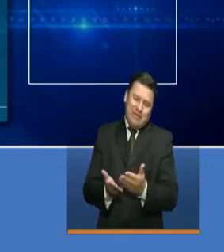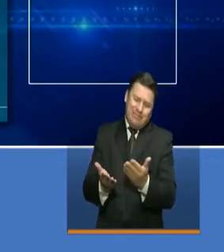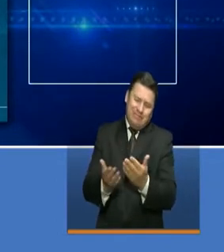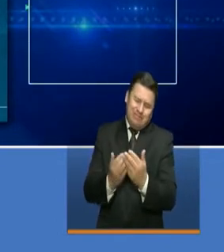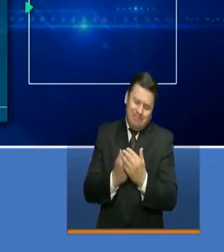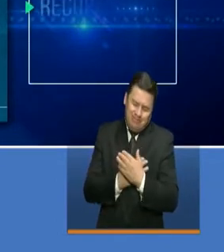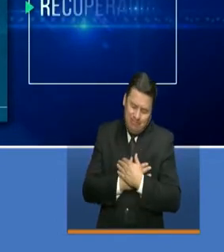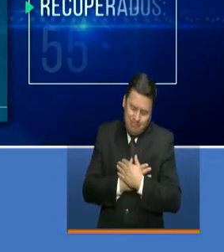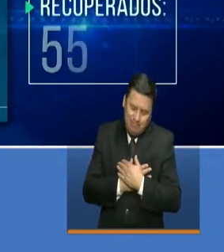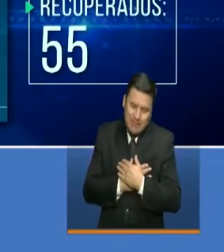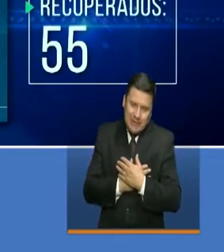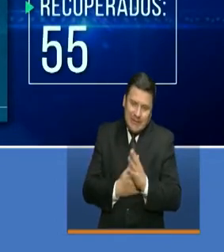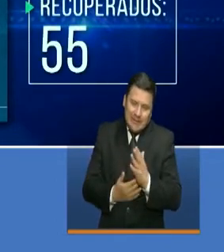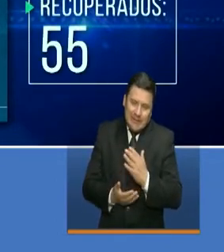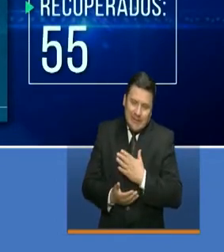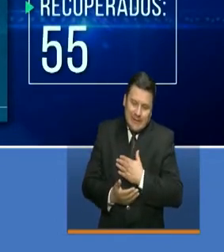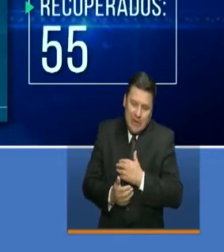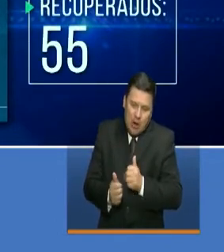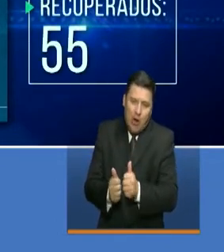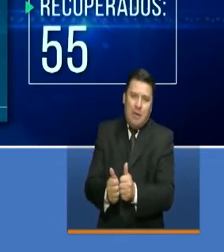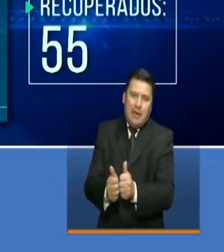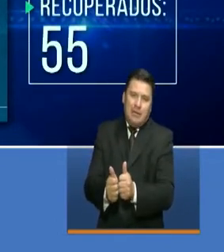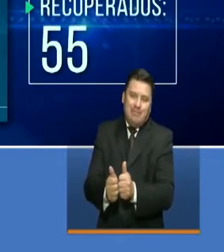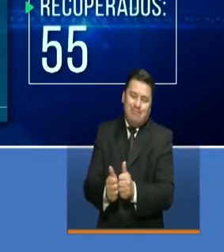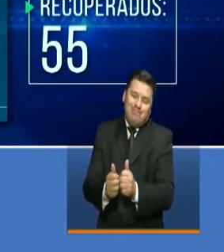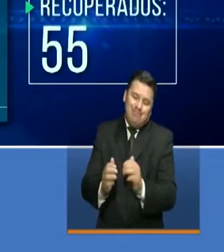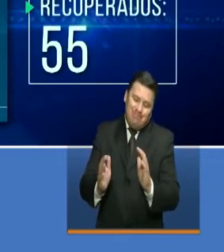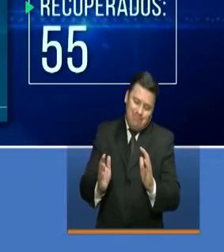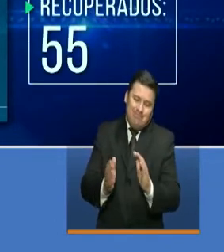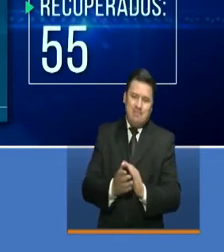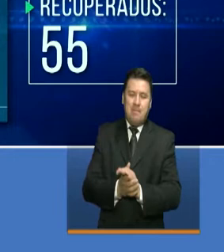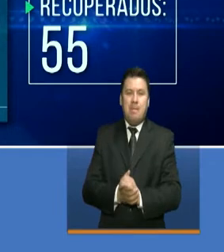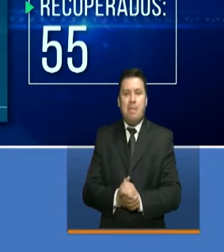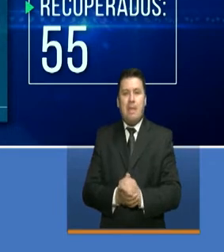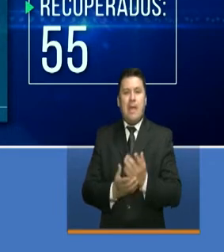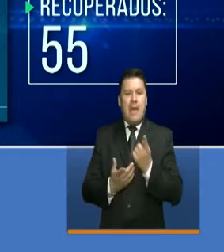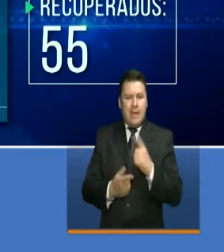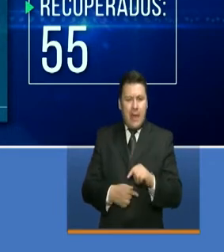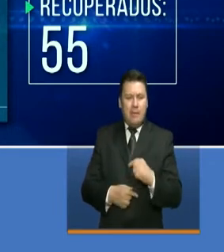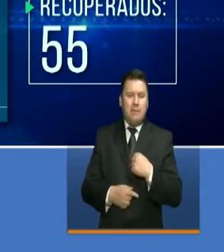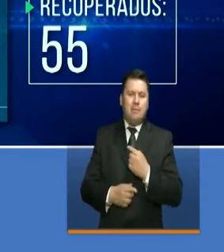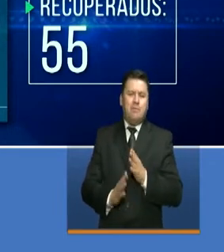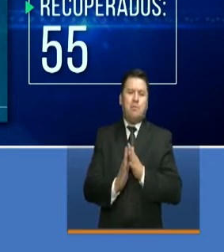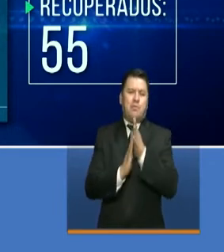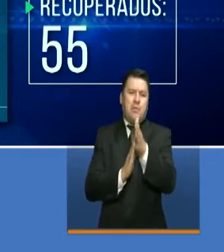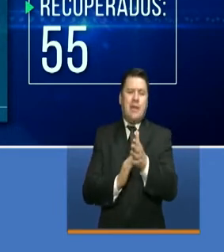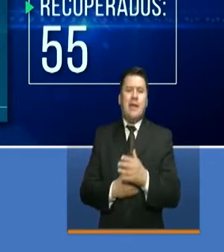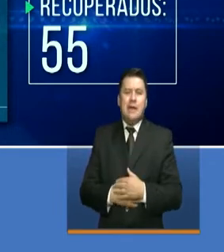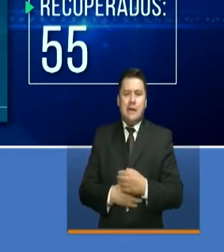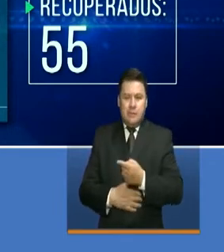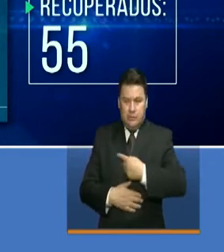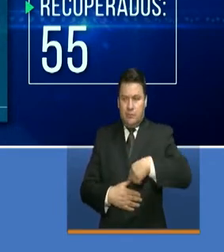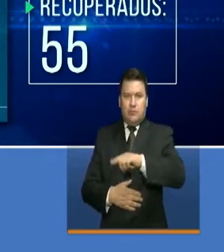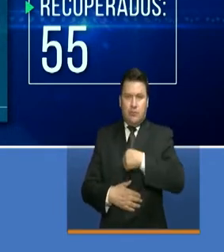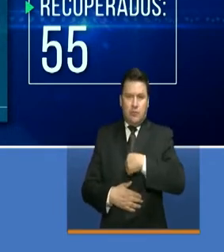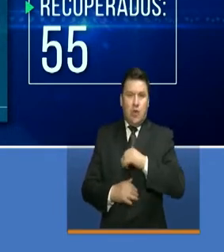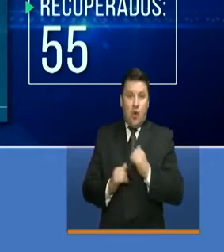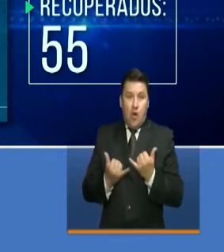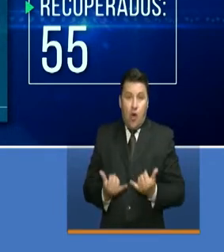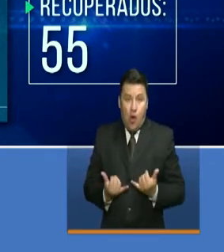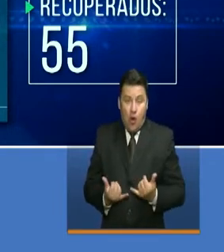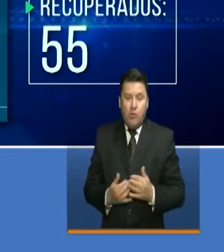nuestro sentimiento de solidaridad y de compañía. Quiero destacar también que nosotros tenemos